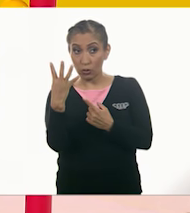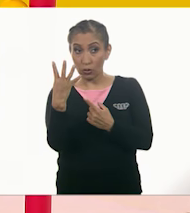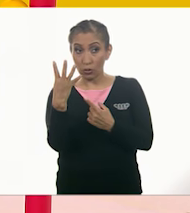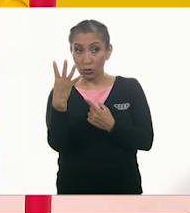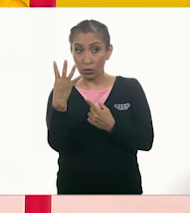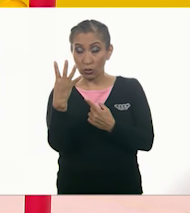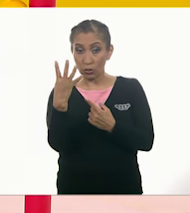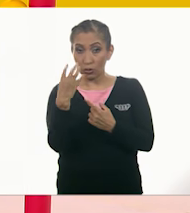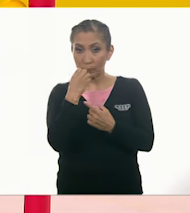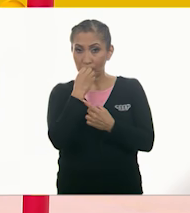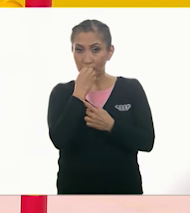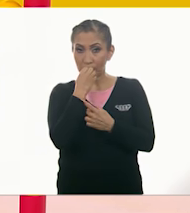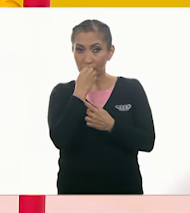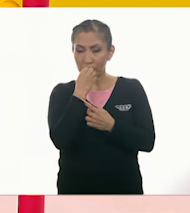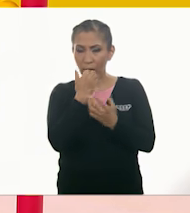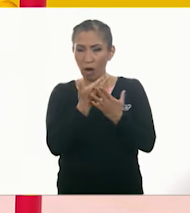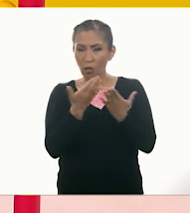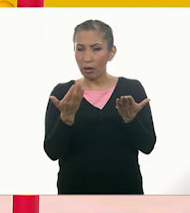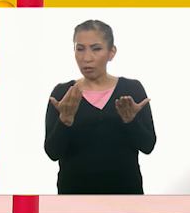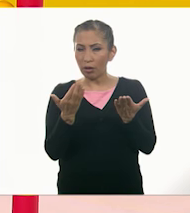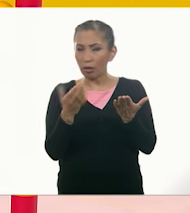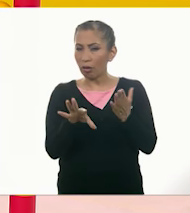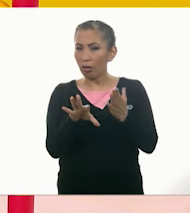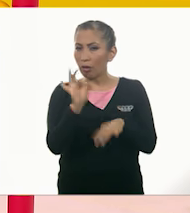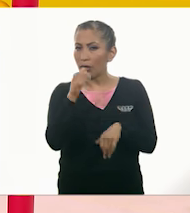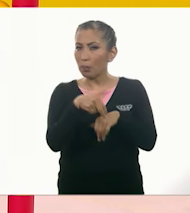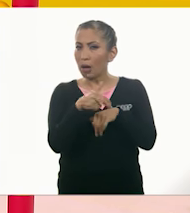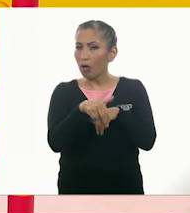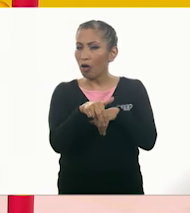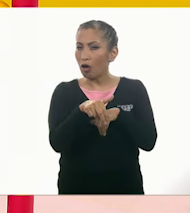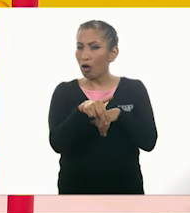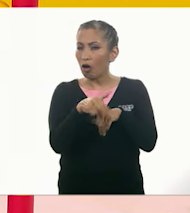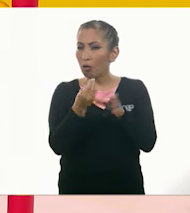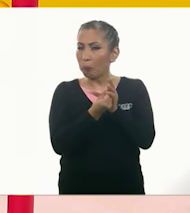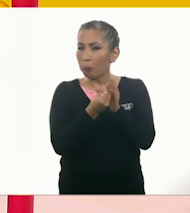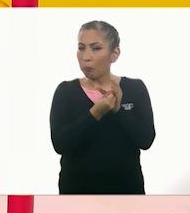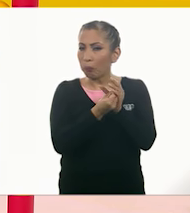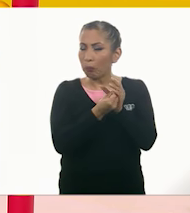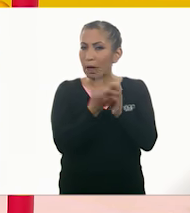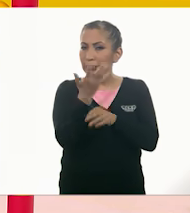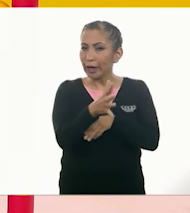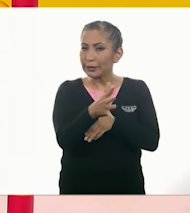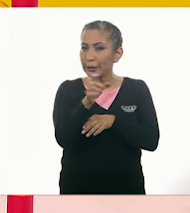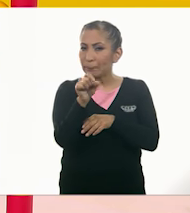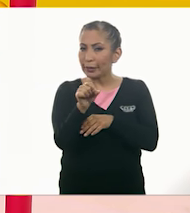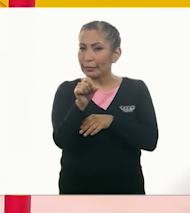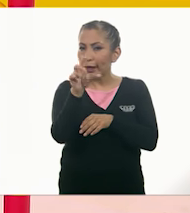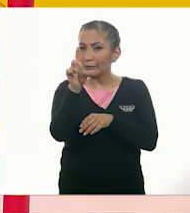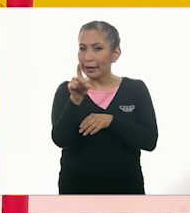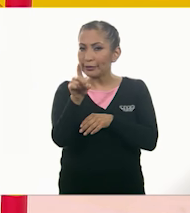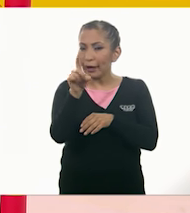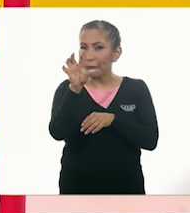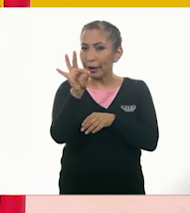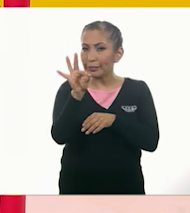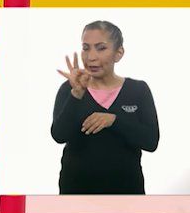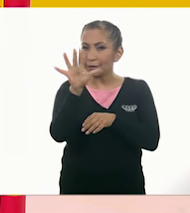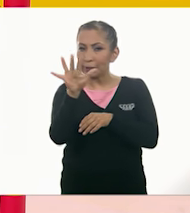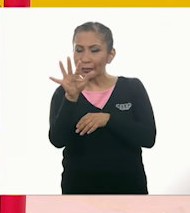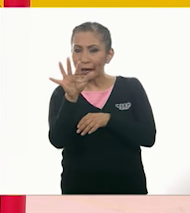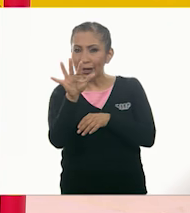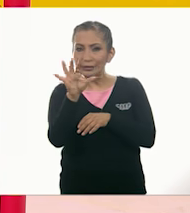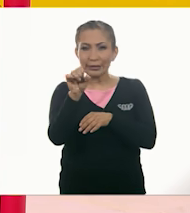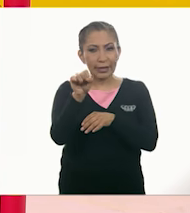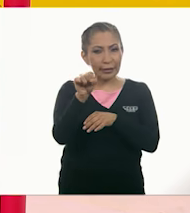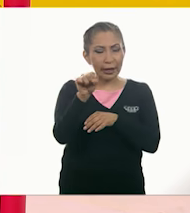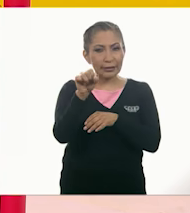1, 2, 3, 4. Y ahora, a descubrir el número secreto, que es 10, 20, 30, 40,